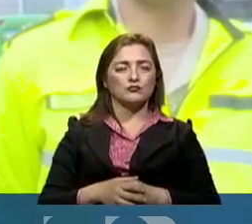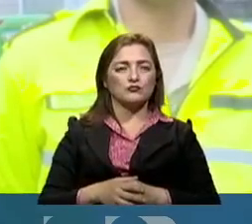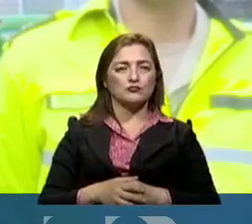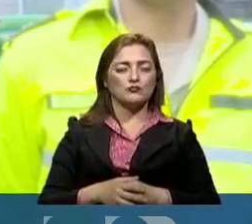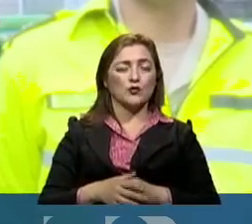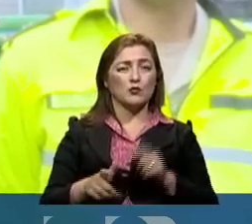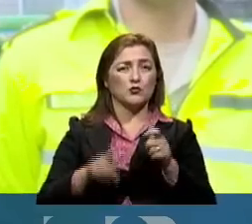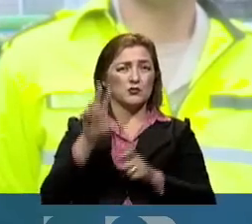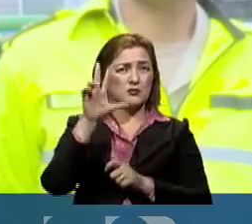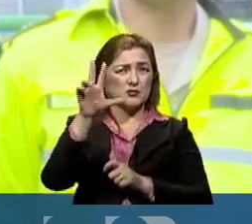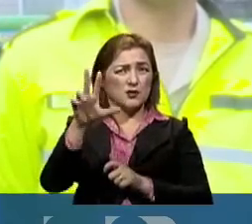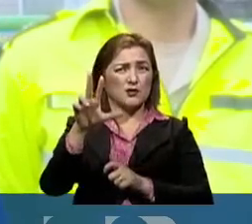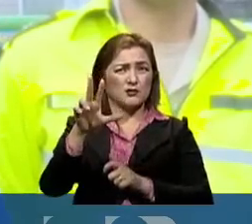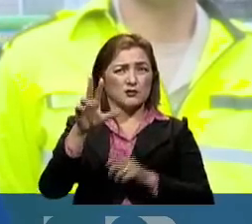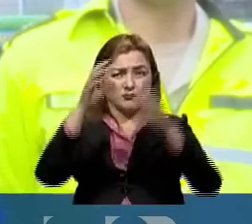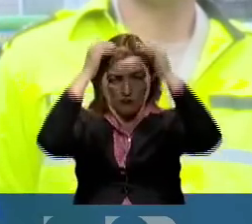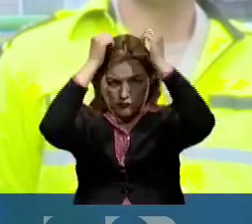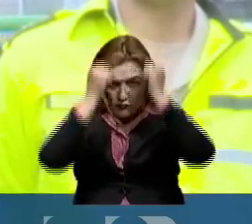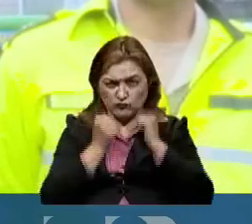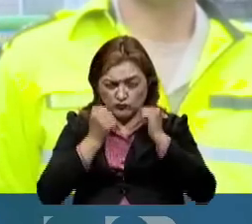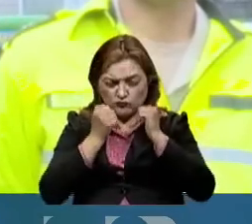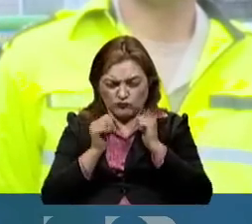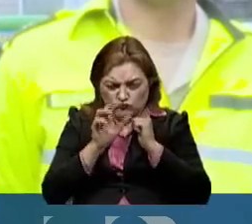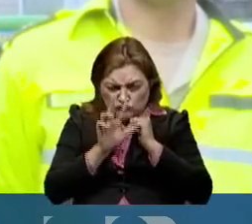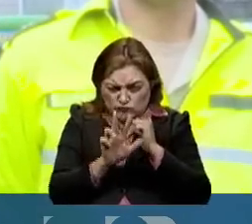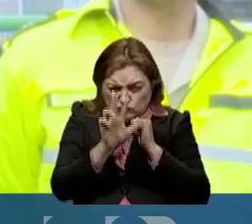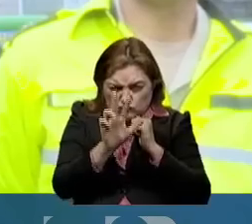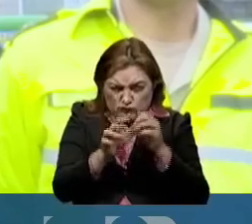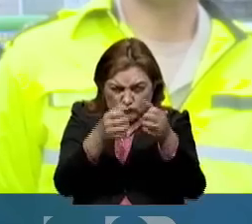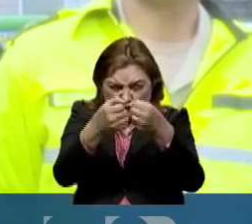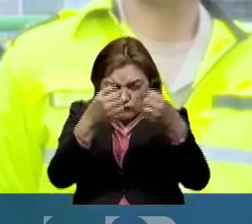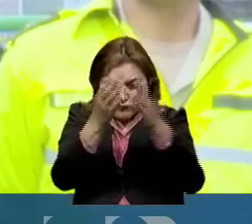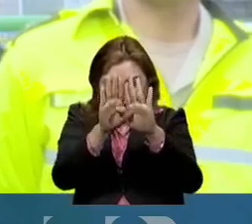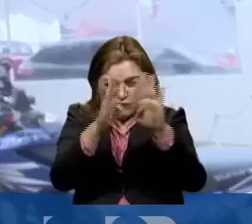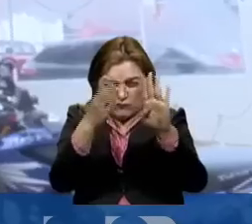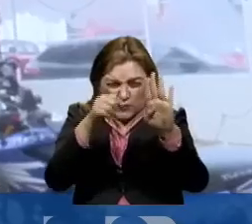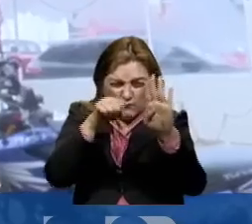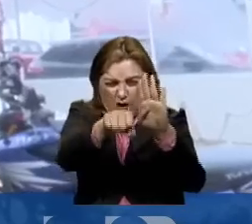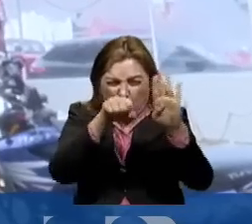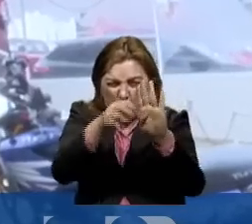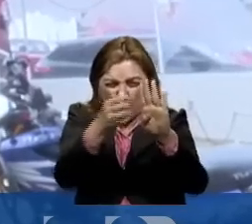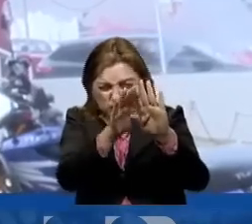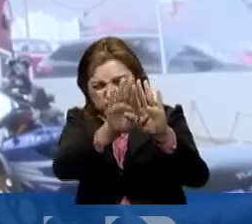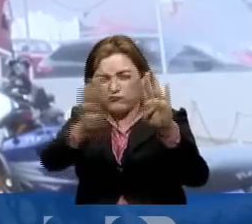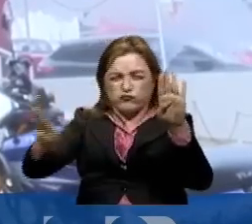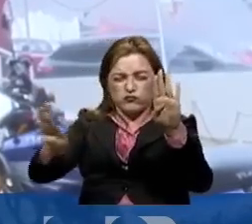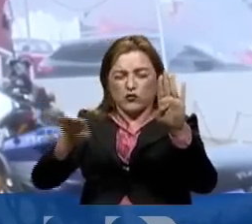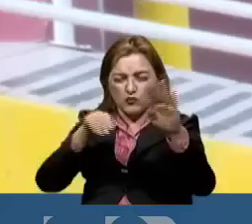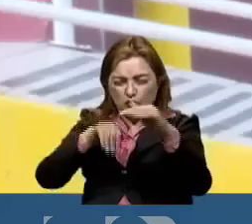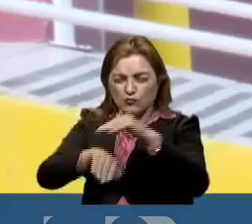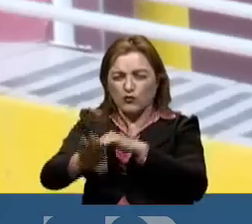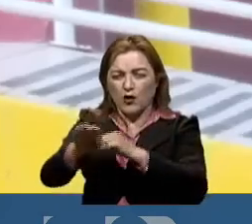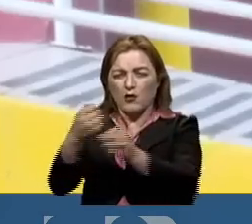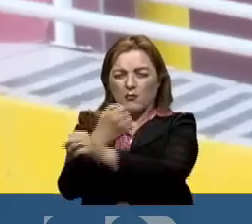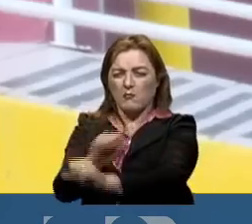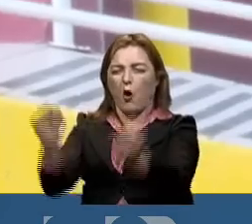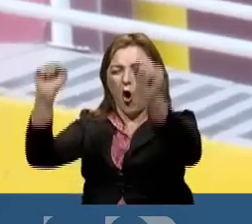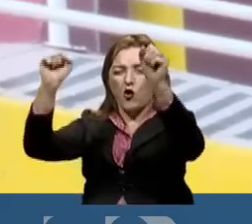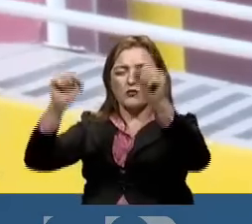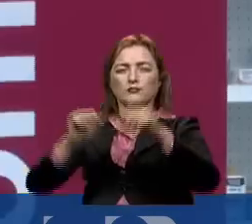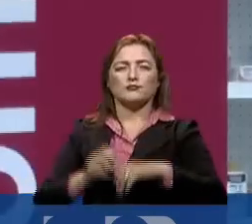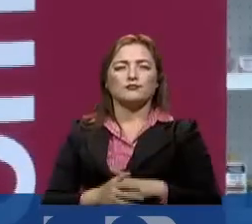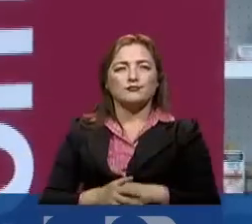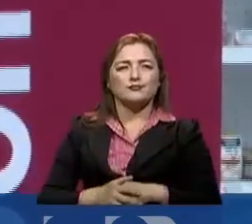bajan tres personas encapuchadas, son los que ingresan a la farmacia y hacen explotar el cajero. La farmacia donde funcionaba el cajero